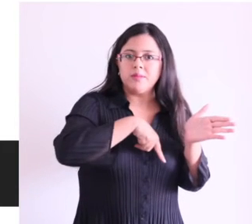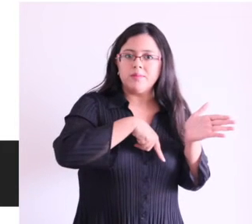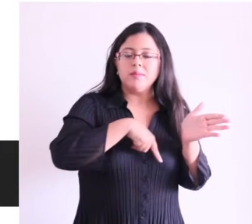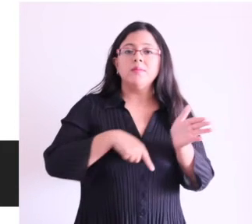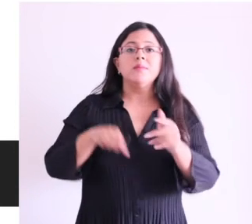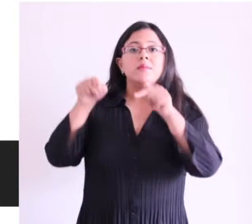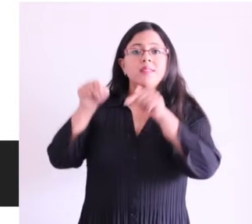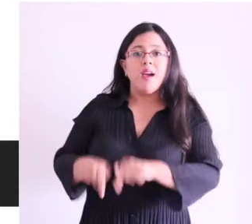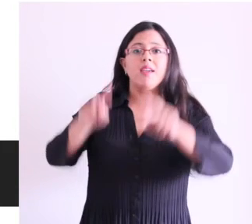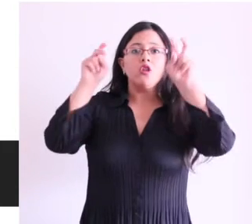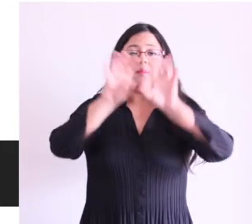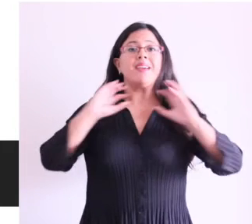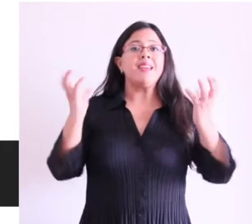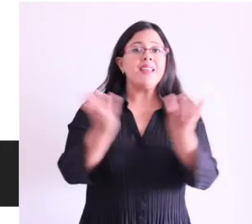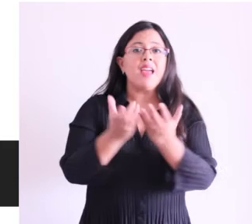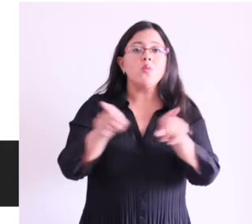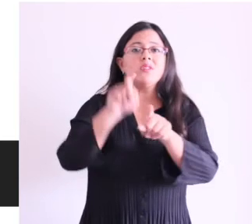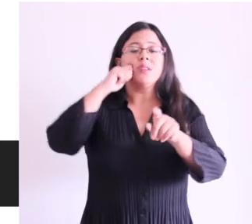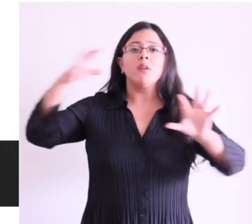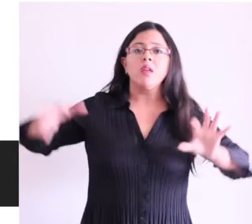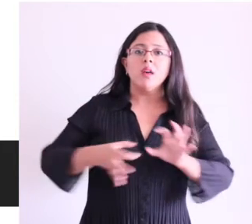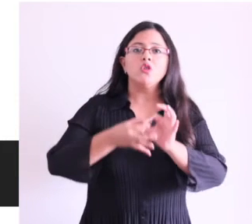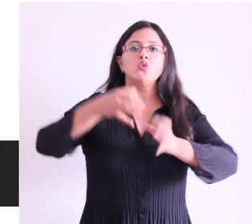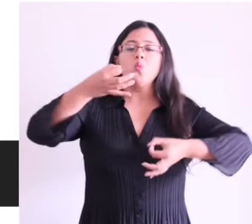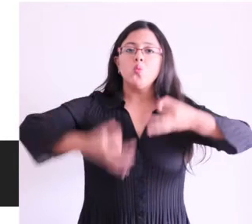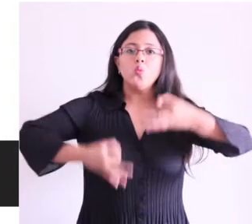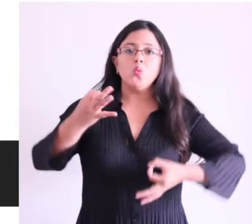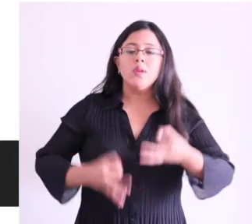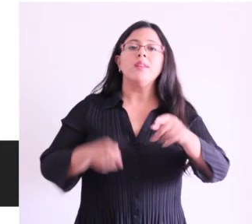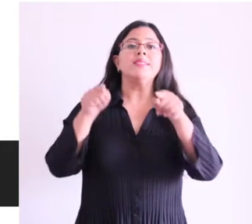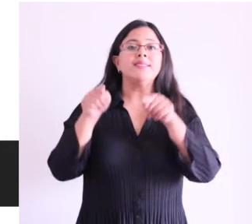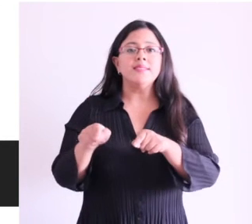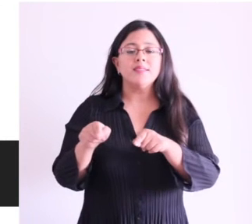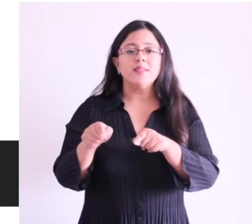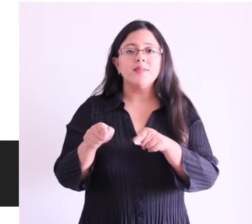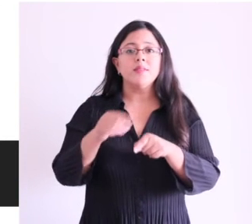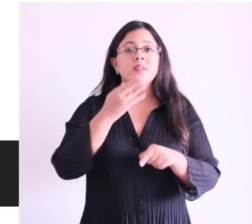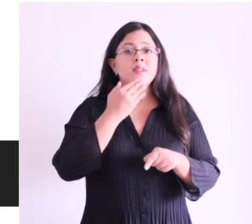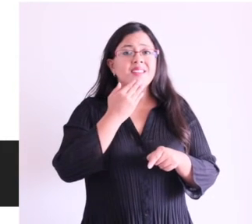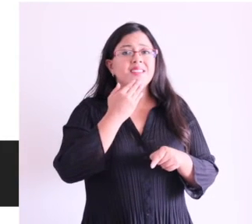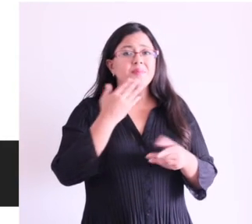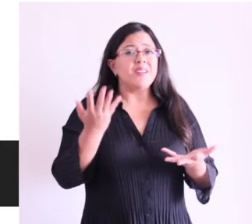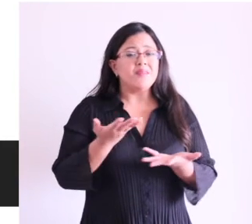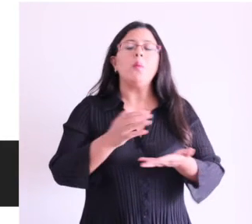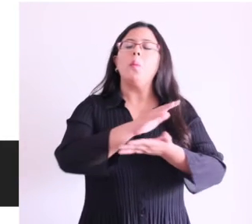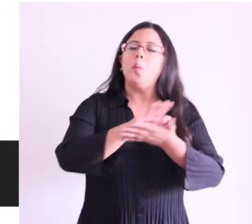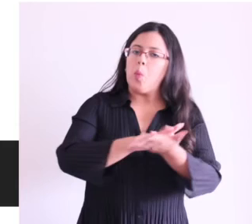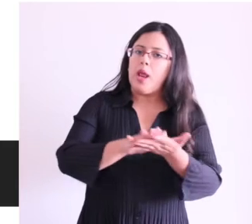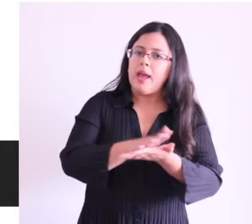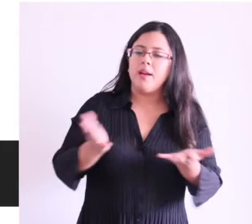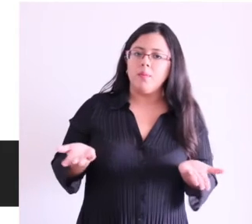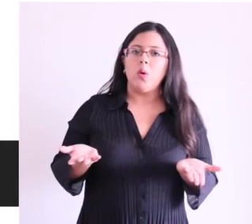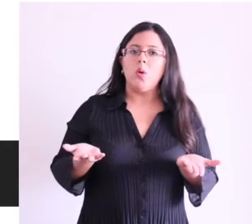extinguir. Acá en términos generales colocamos una relación jurídica que en términos concretos, por ejemplo,